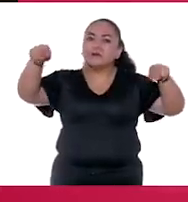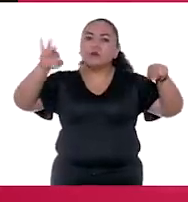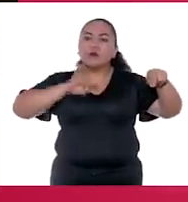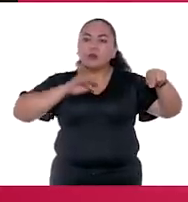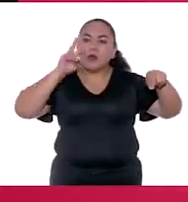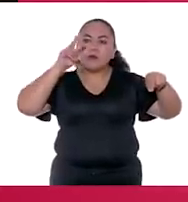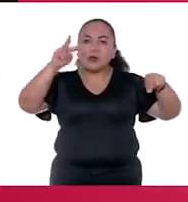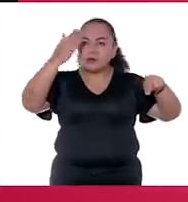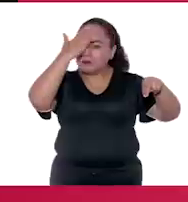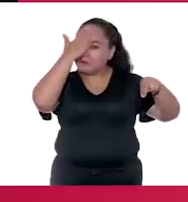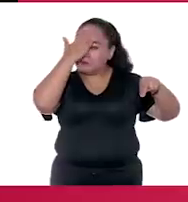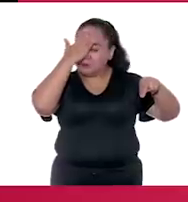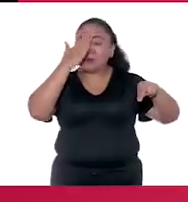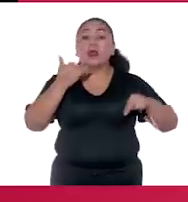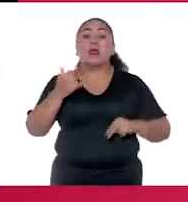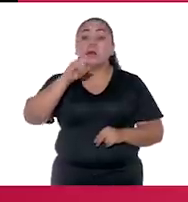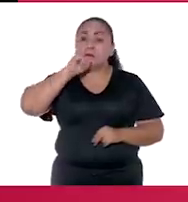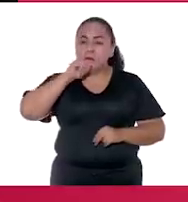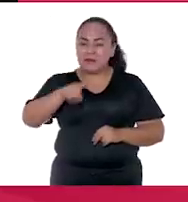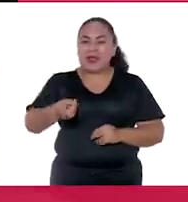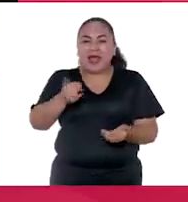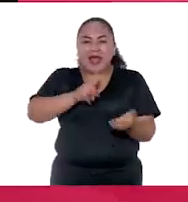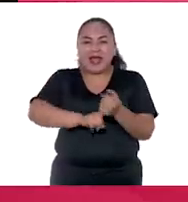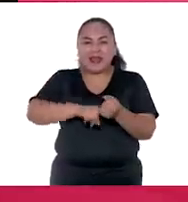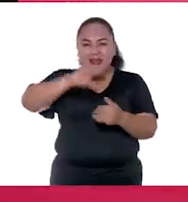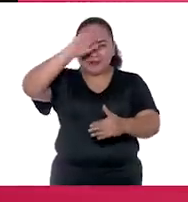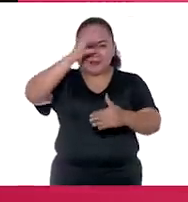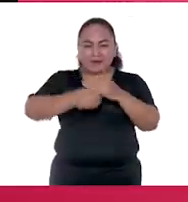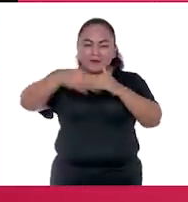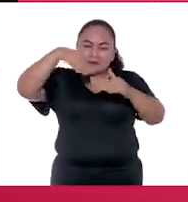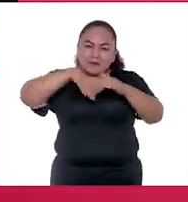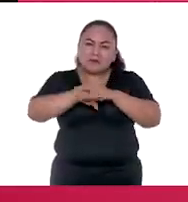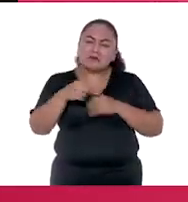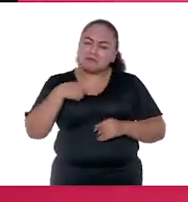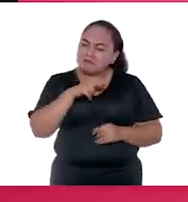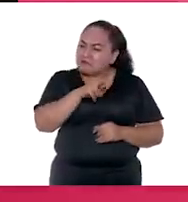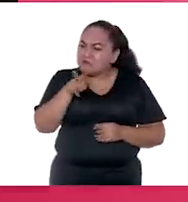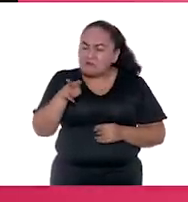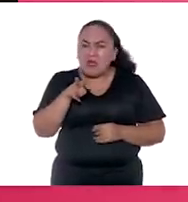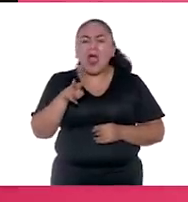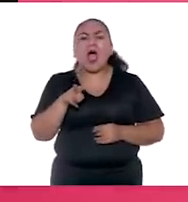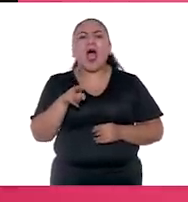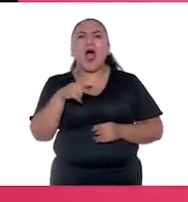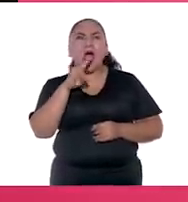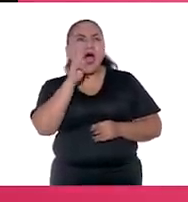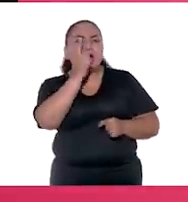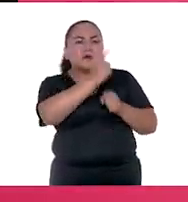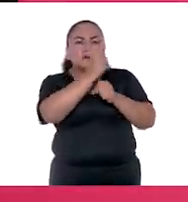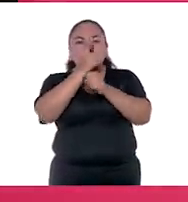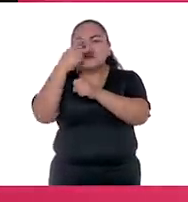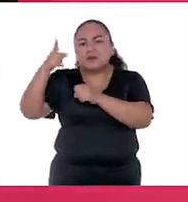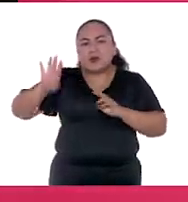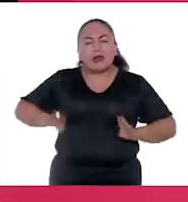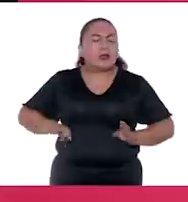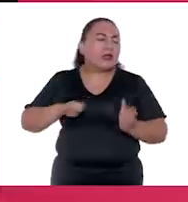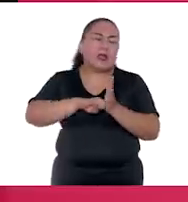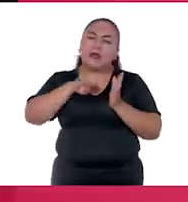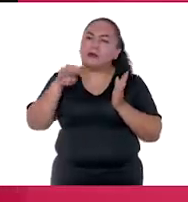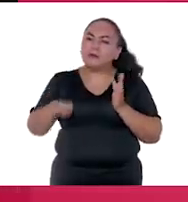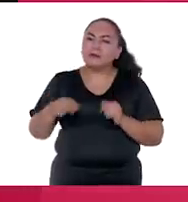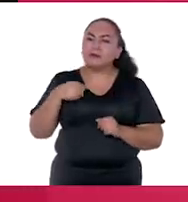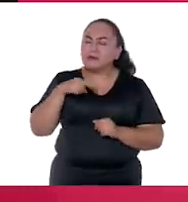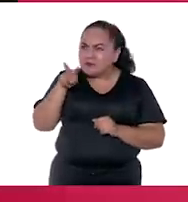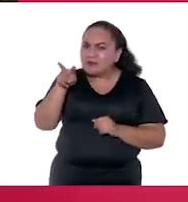Después de todas las iglesias y catedrales que he visto últimamente, creo que ya puedo distinguir algunos estilos. Aquí, por ejemplo, hay